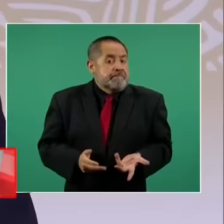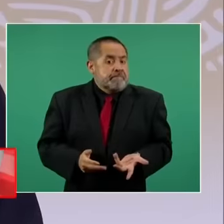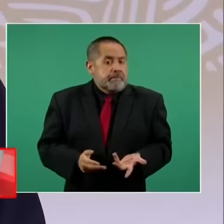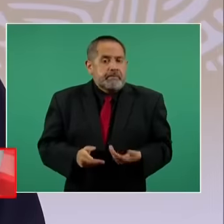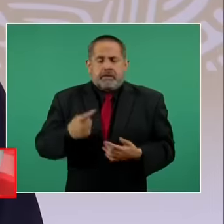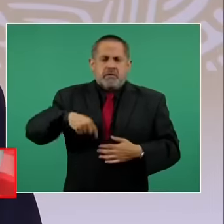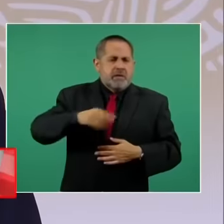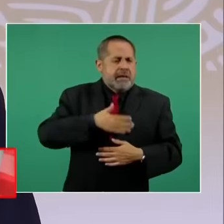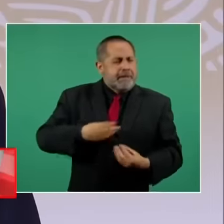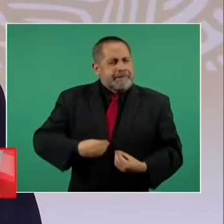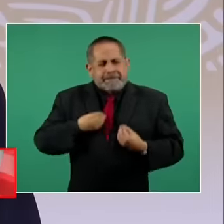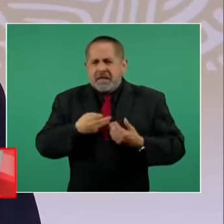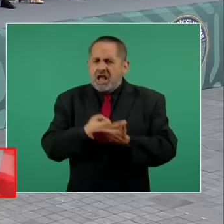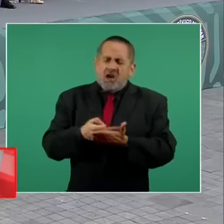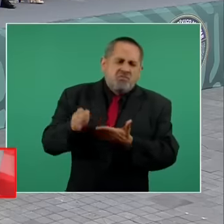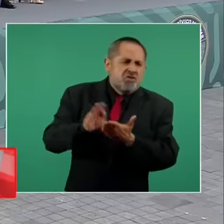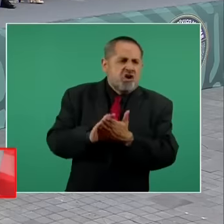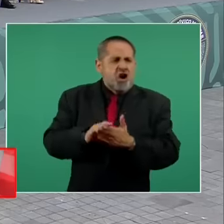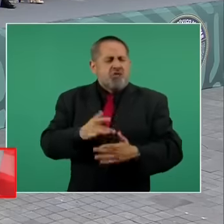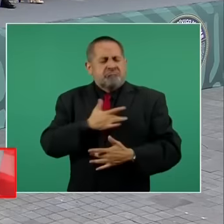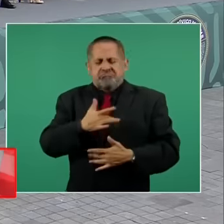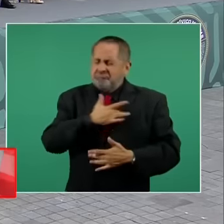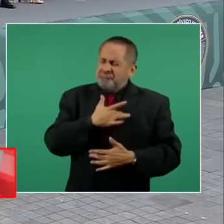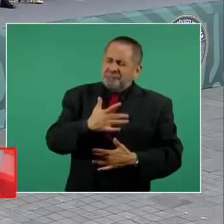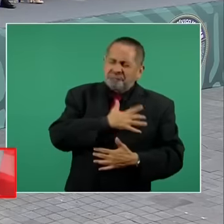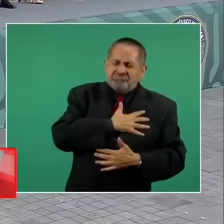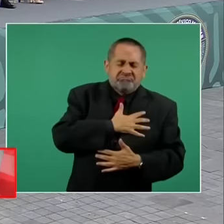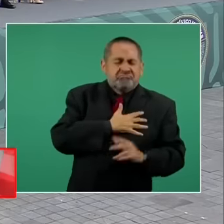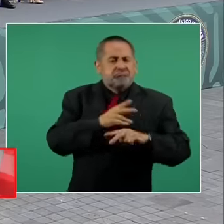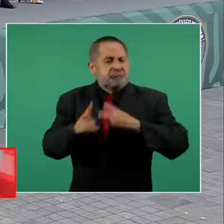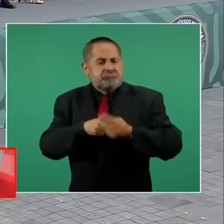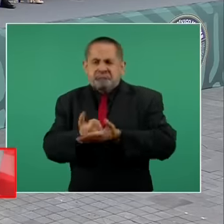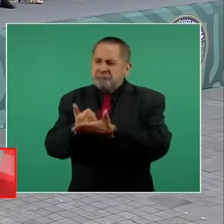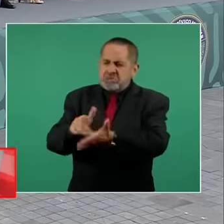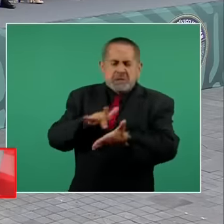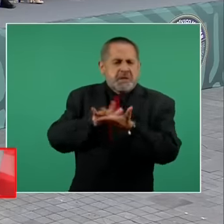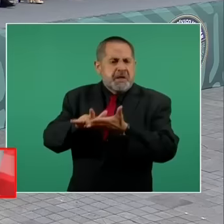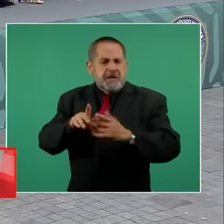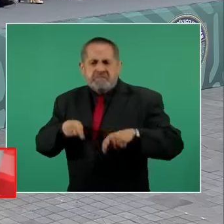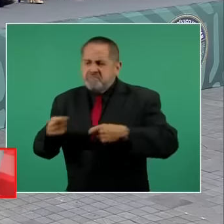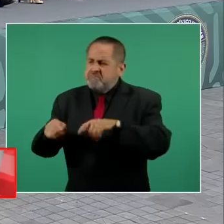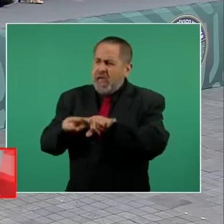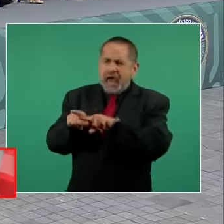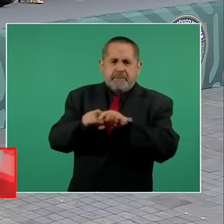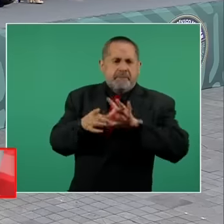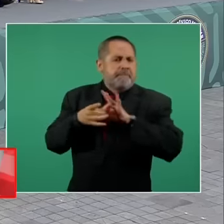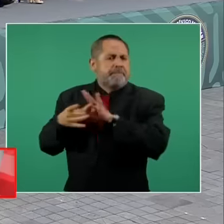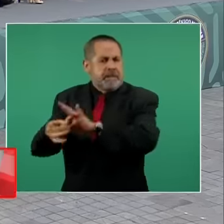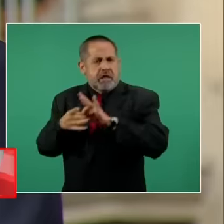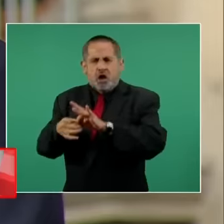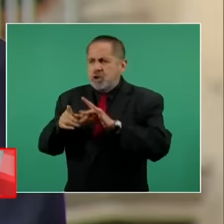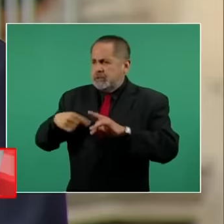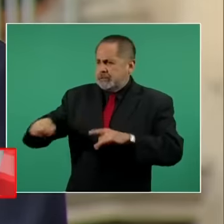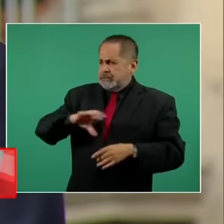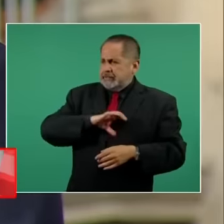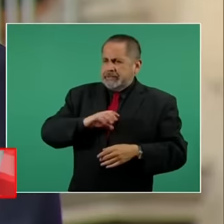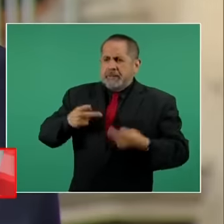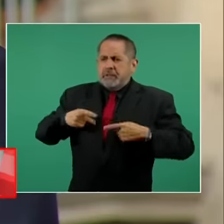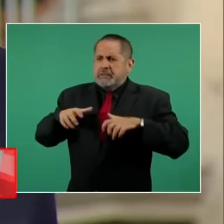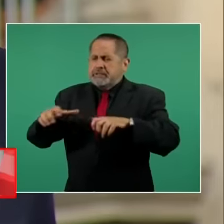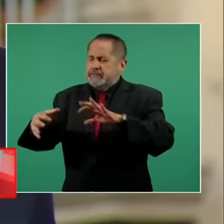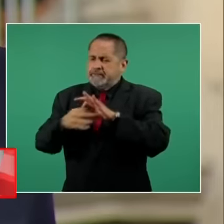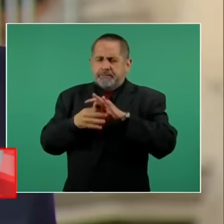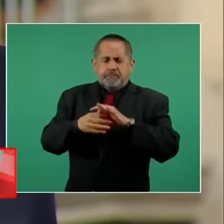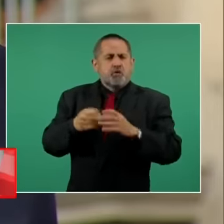vida y energías, alma y corazón a alimentar esa hermandad con la ternura de los pueblos. Rindo tributo